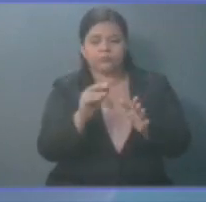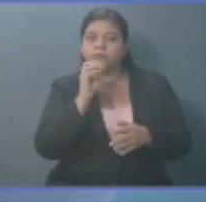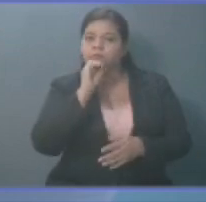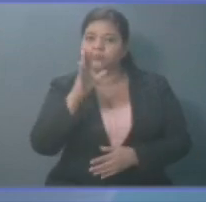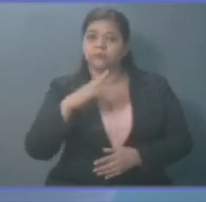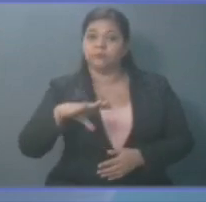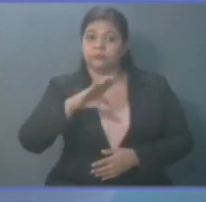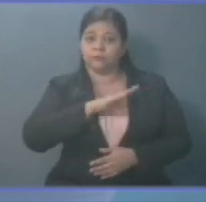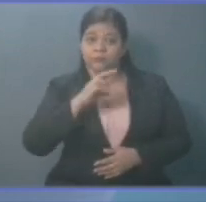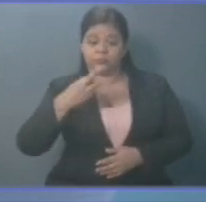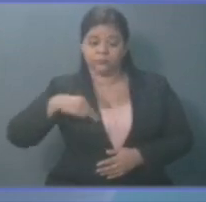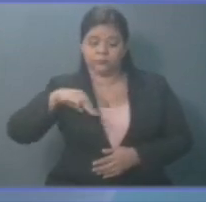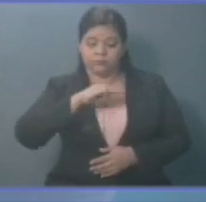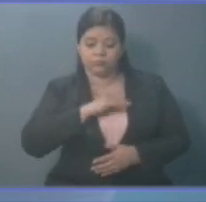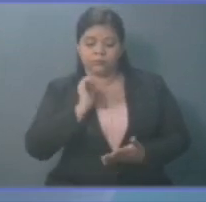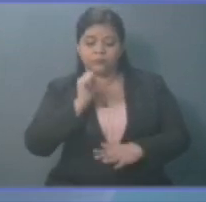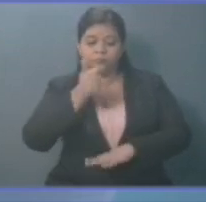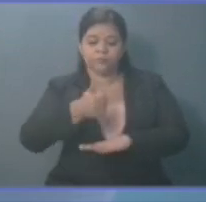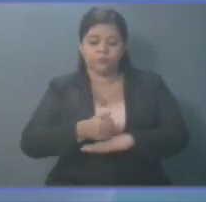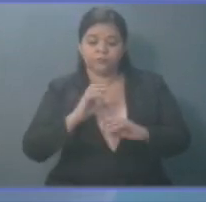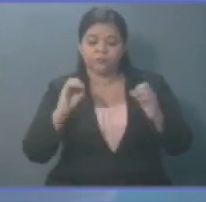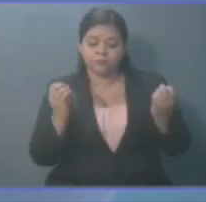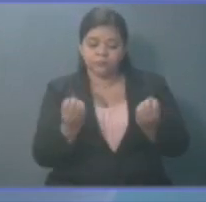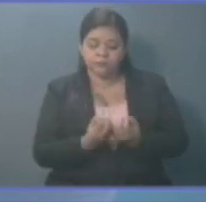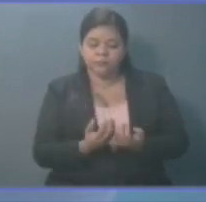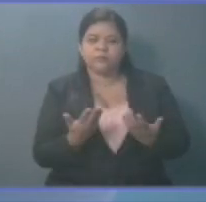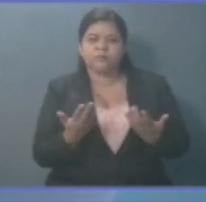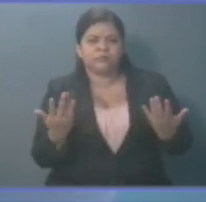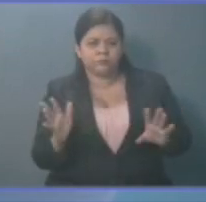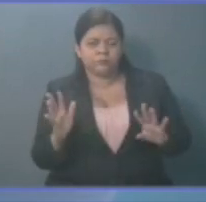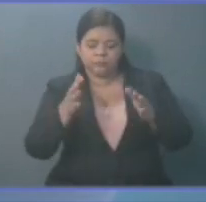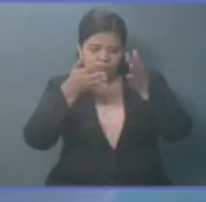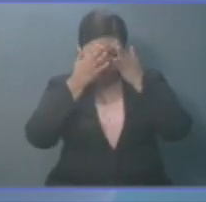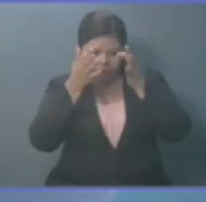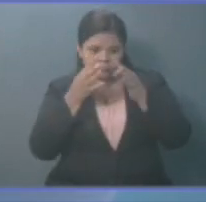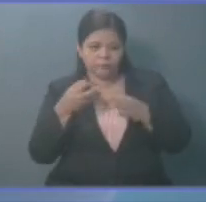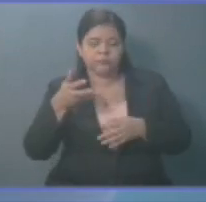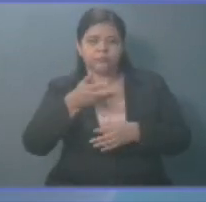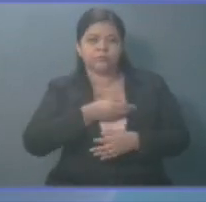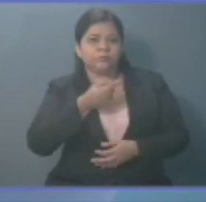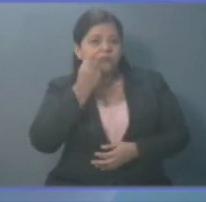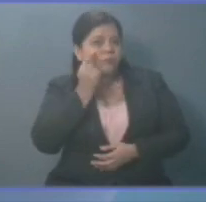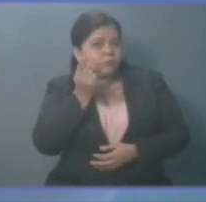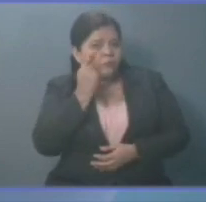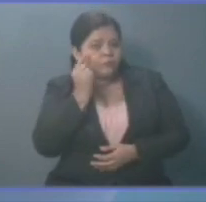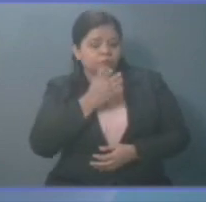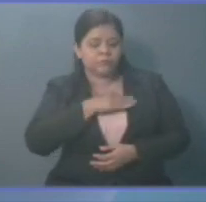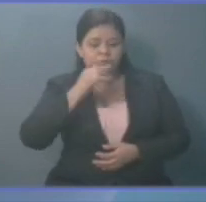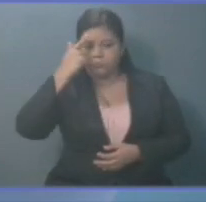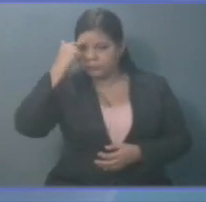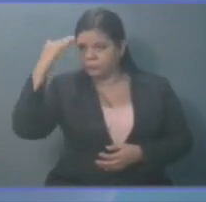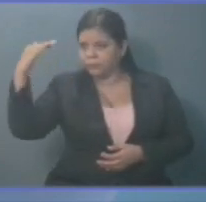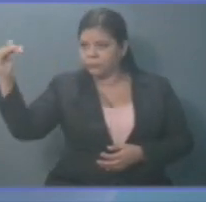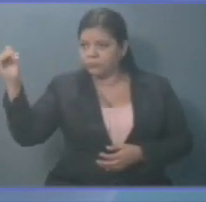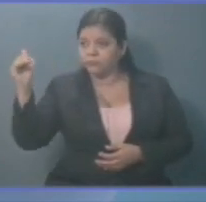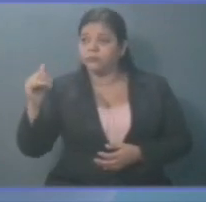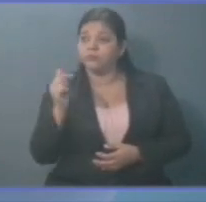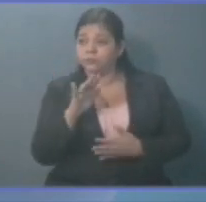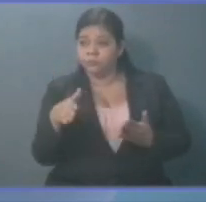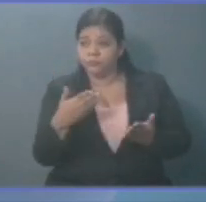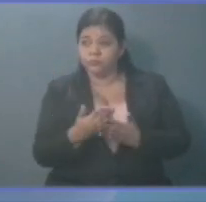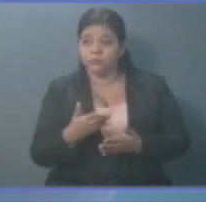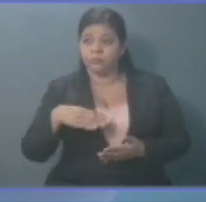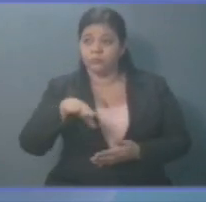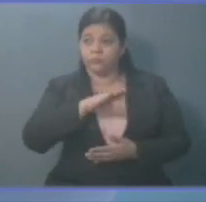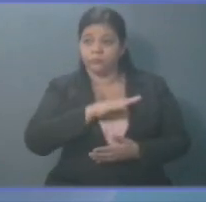Consejo de Ministros crearía dicho organismo, al que le corresponde dictar y vigilar el cumplimiento de las políticas de la misma, por lo que el Consejo